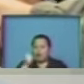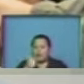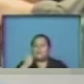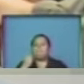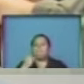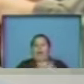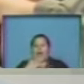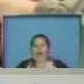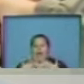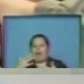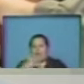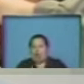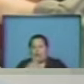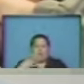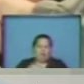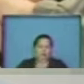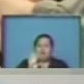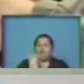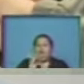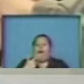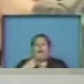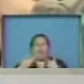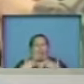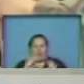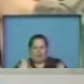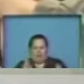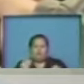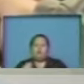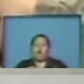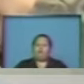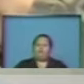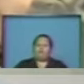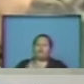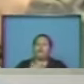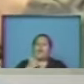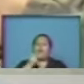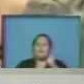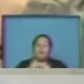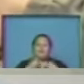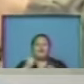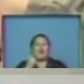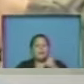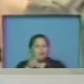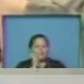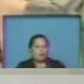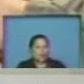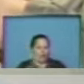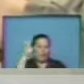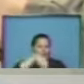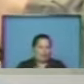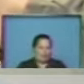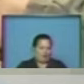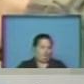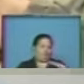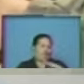del funcionamiento de un transporte automotor, no tendría por qué haber ninguna discusión. ¿Por qué se discute la titularidad de la empresa? ¿Porque la empresa no les permite formar parte